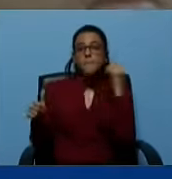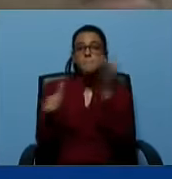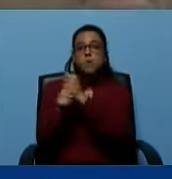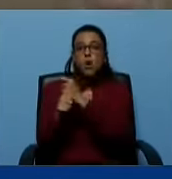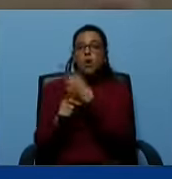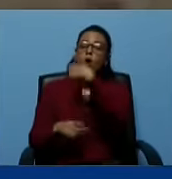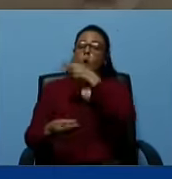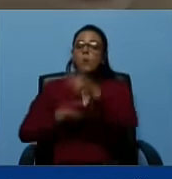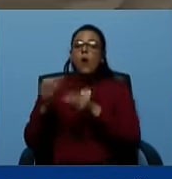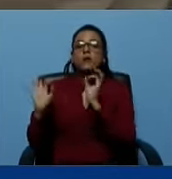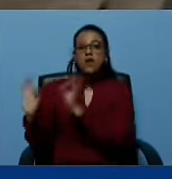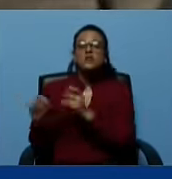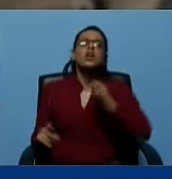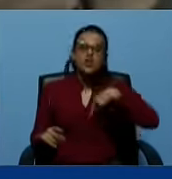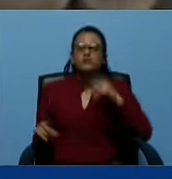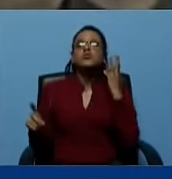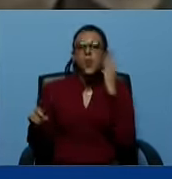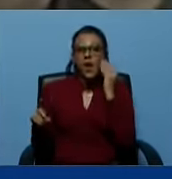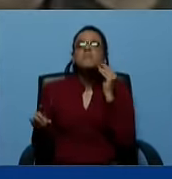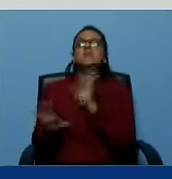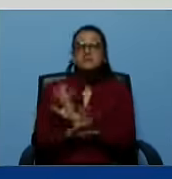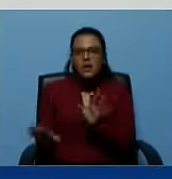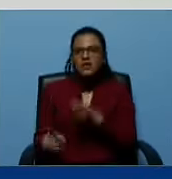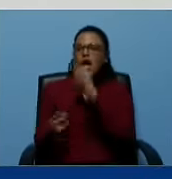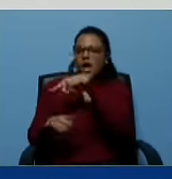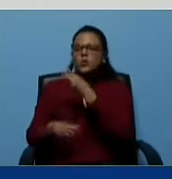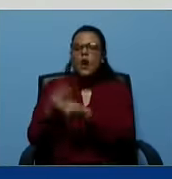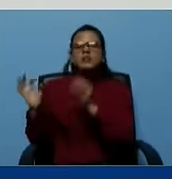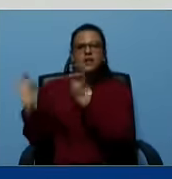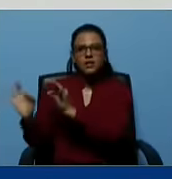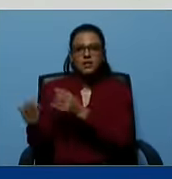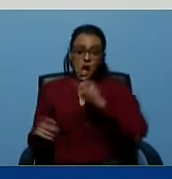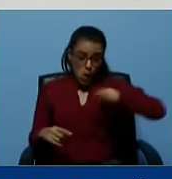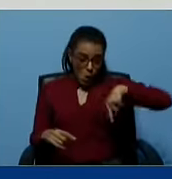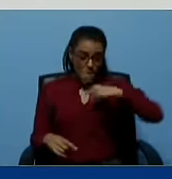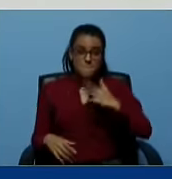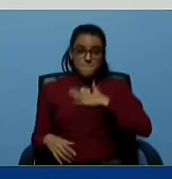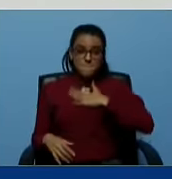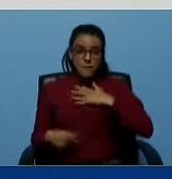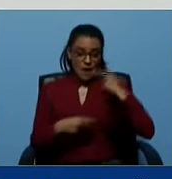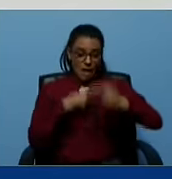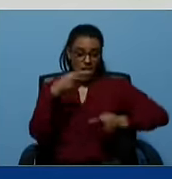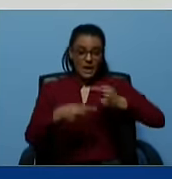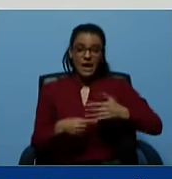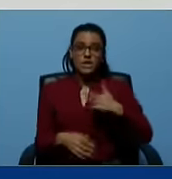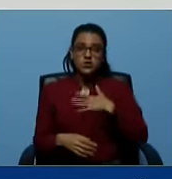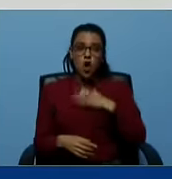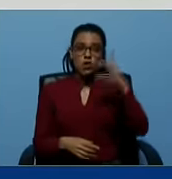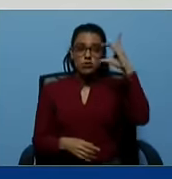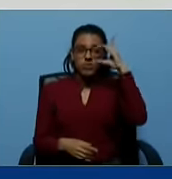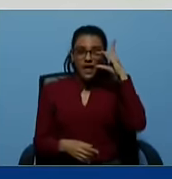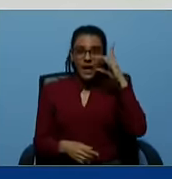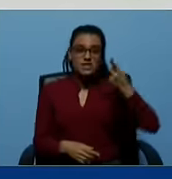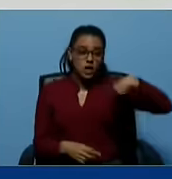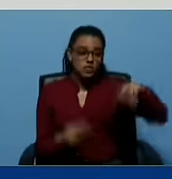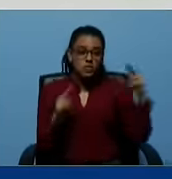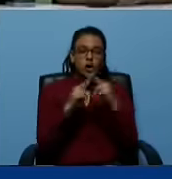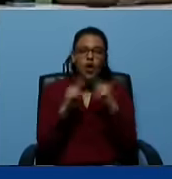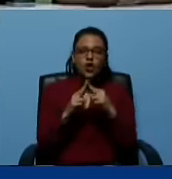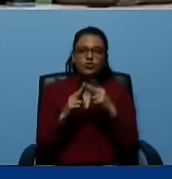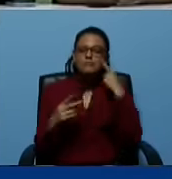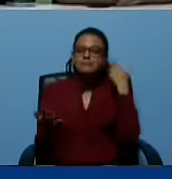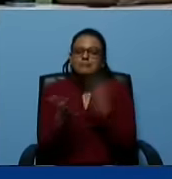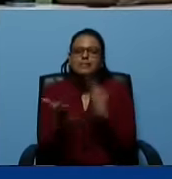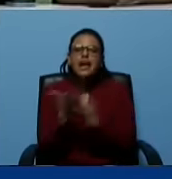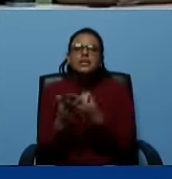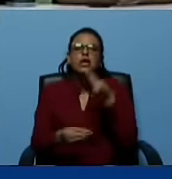criminal, nosotros se lo hemos visto muchas veces. Mi generación, la generación de Delcy y de Ali, fuimos